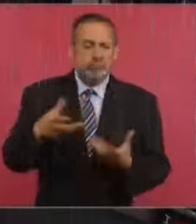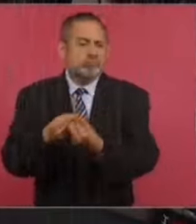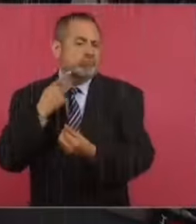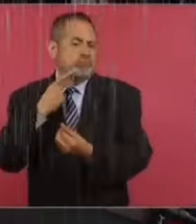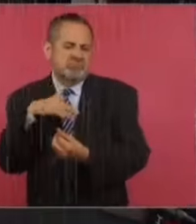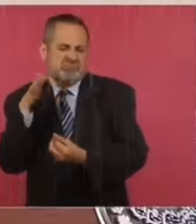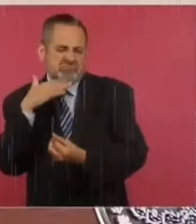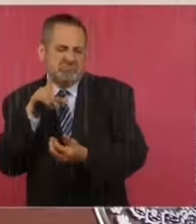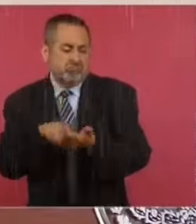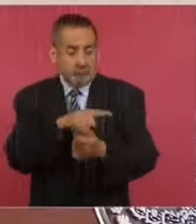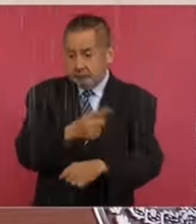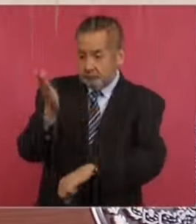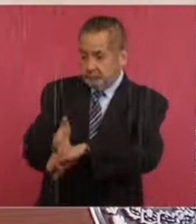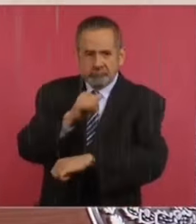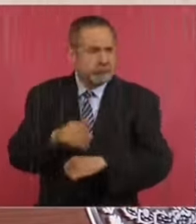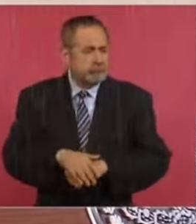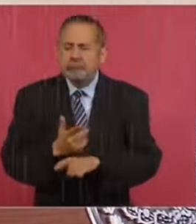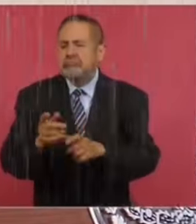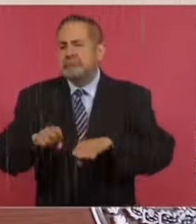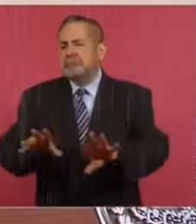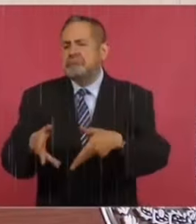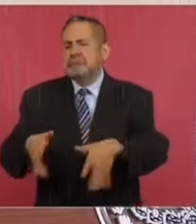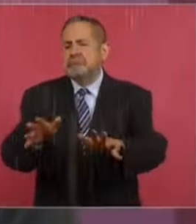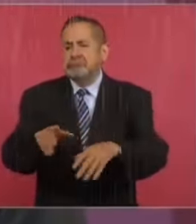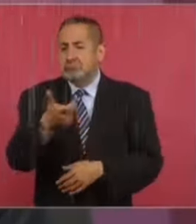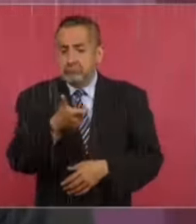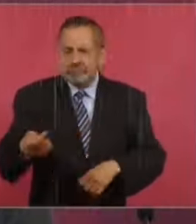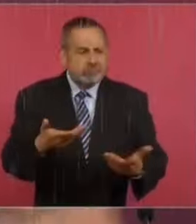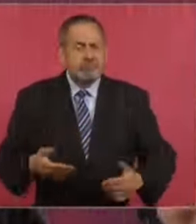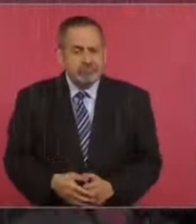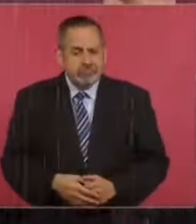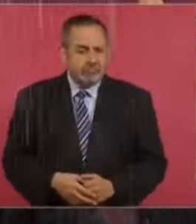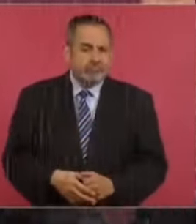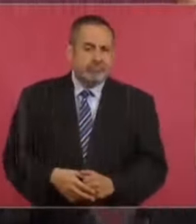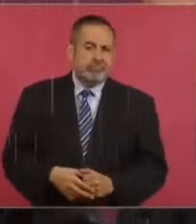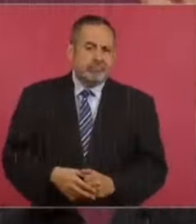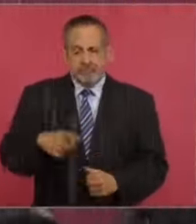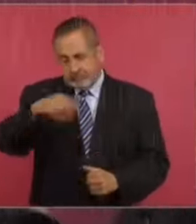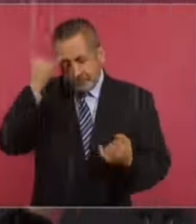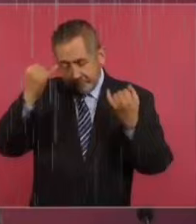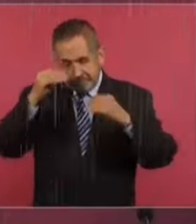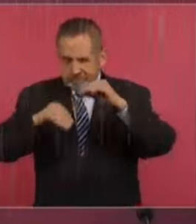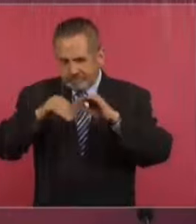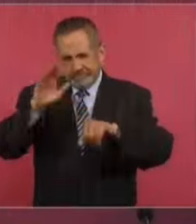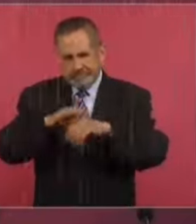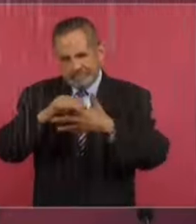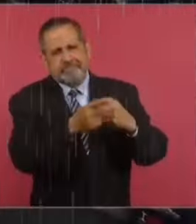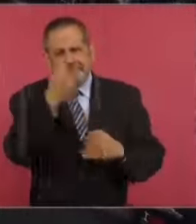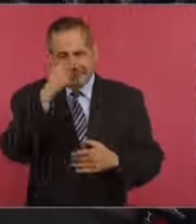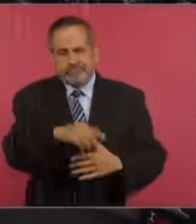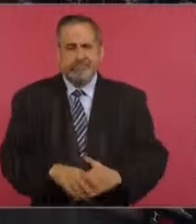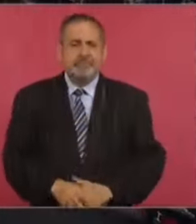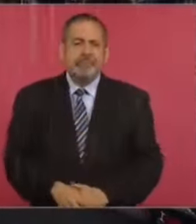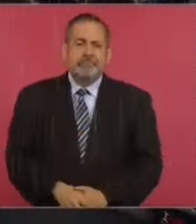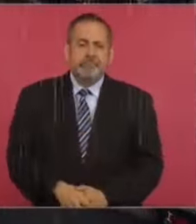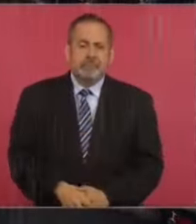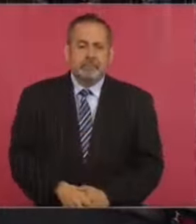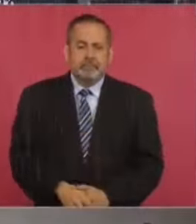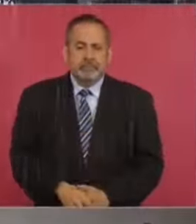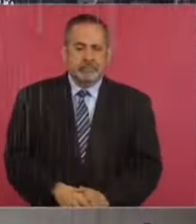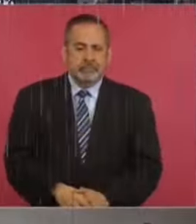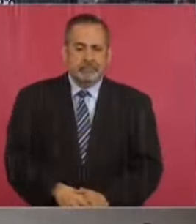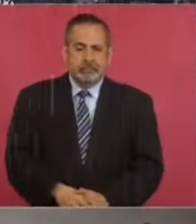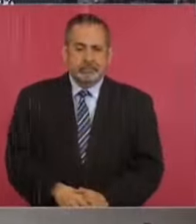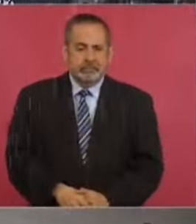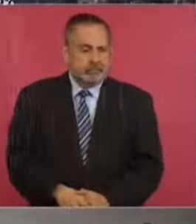blanco, los dejan en libertad y les devuelven los bienes robados? Pero ustedes tienen más, ¿no? Conferencia de